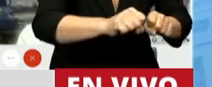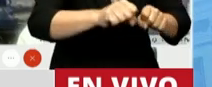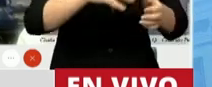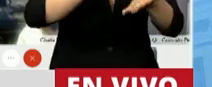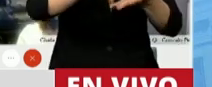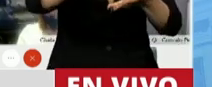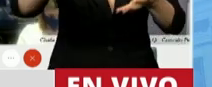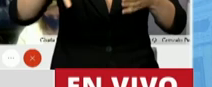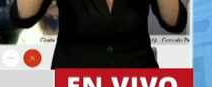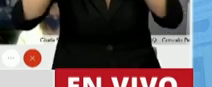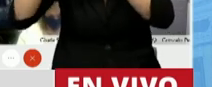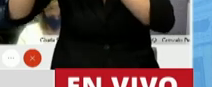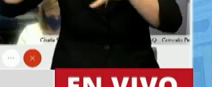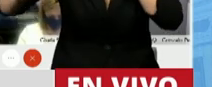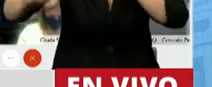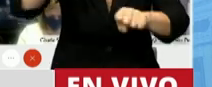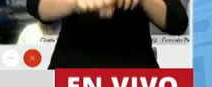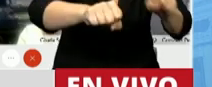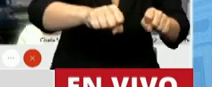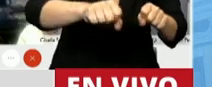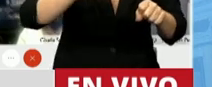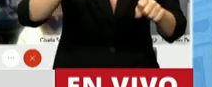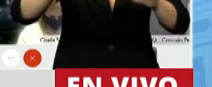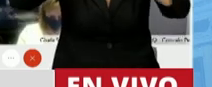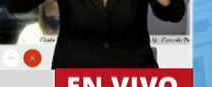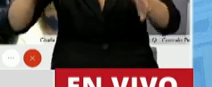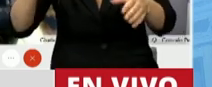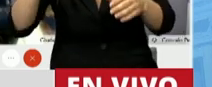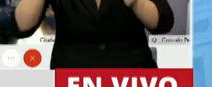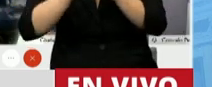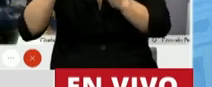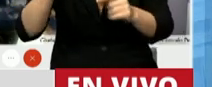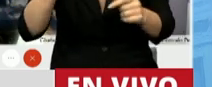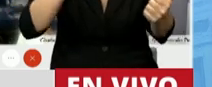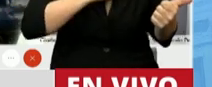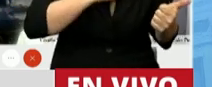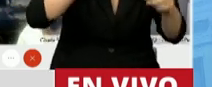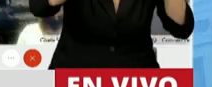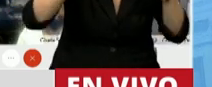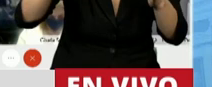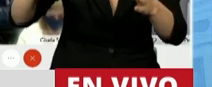tierras, de viviendas, de monasterios, de iglesias.